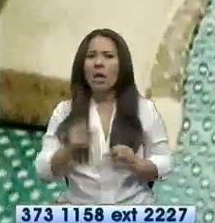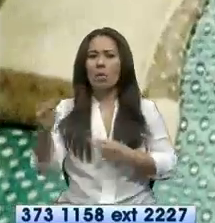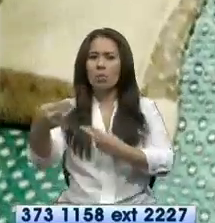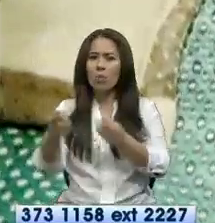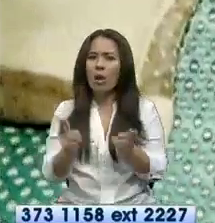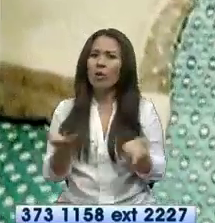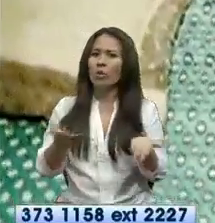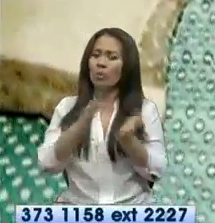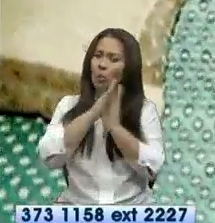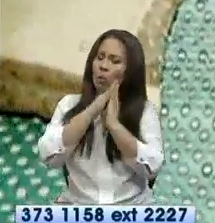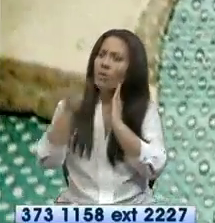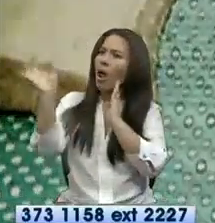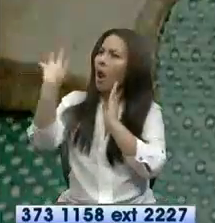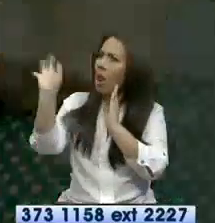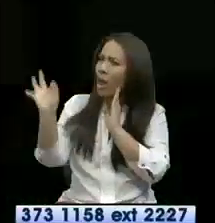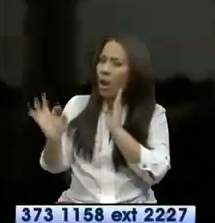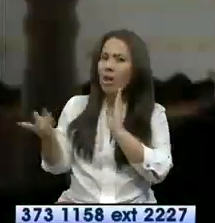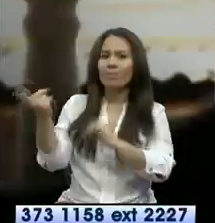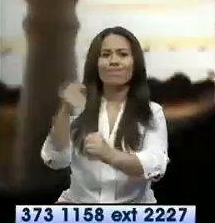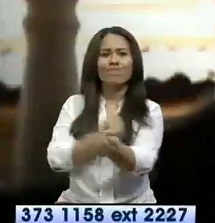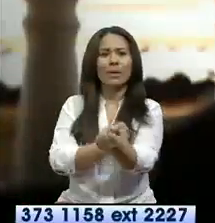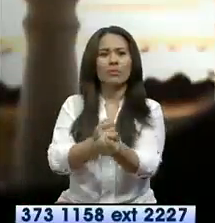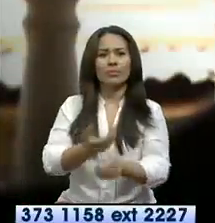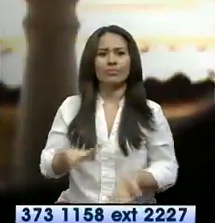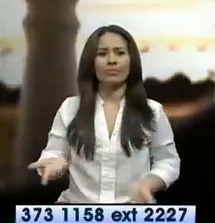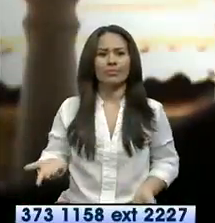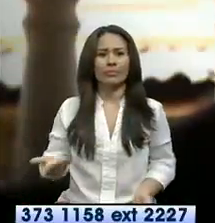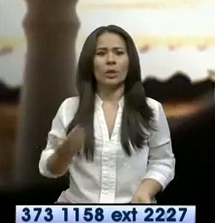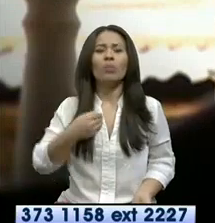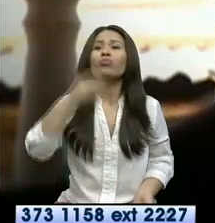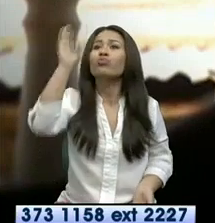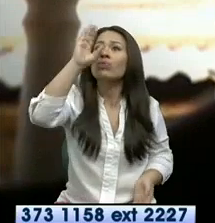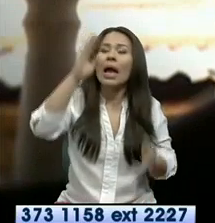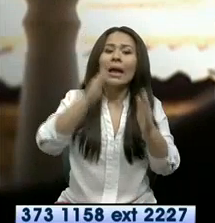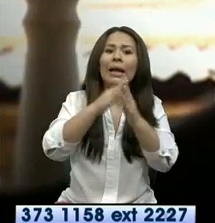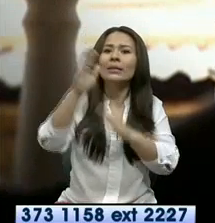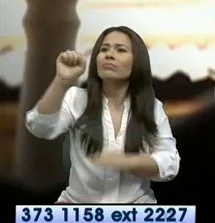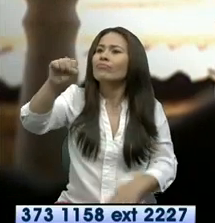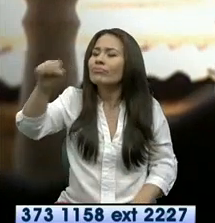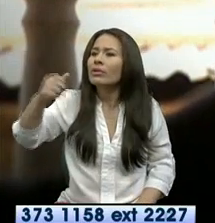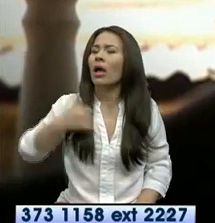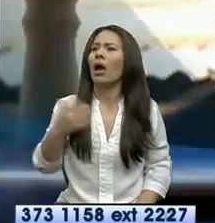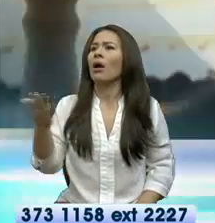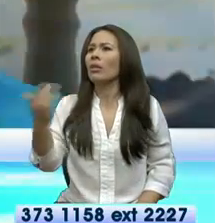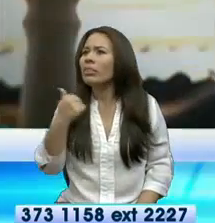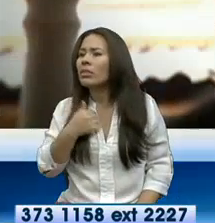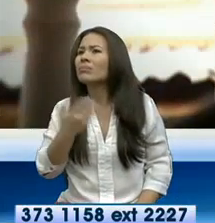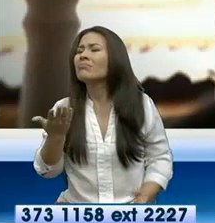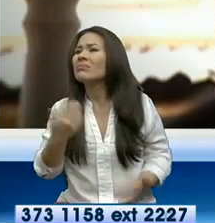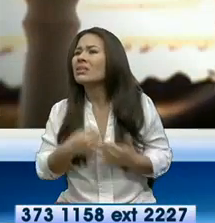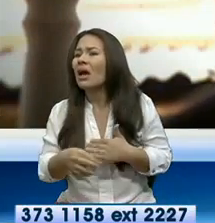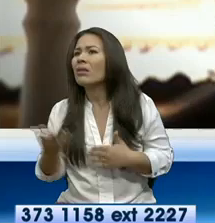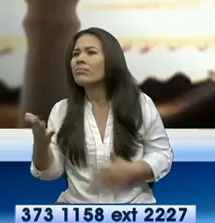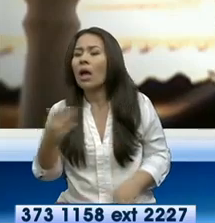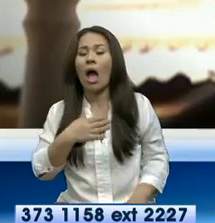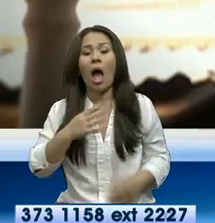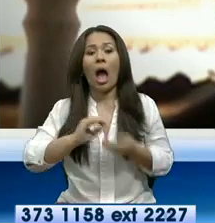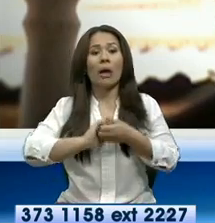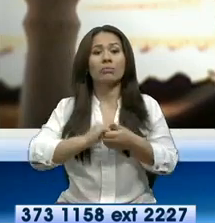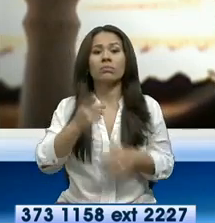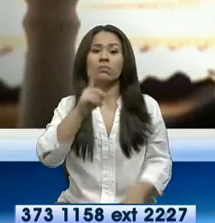habitan, en Pascuales. Mira, he estado buscándola en las casas de las amigas me niegan, en la escuela no me ayudan de nada de ella, no me dicen dónde